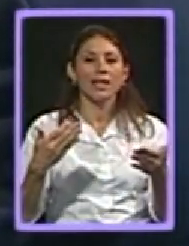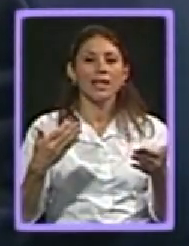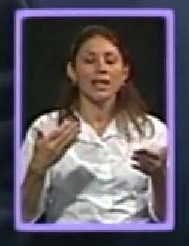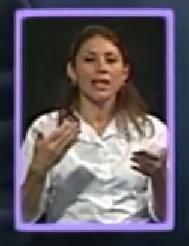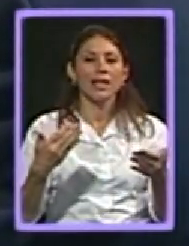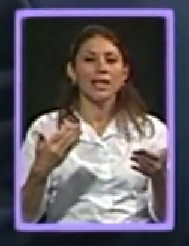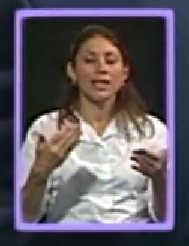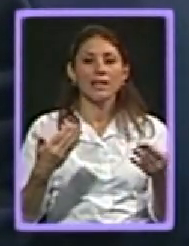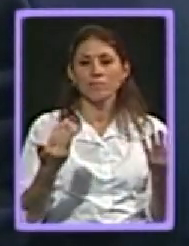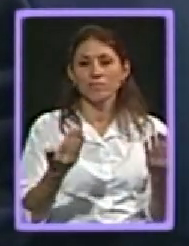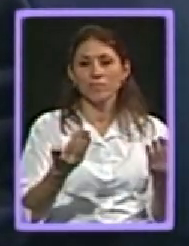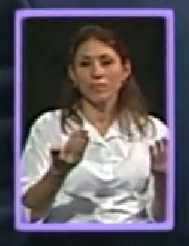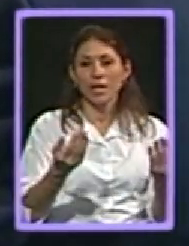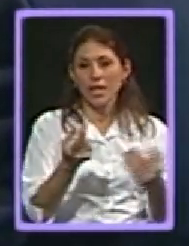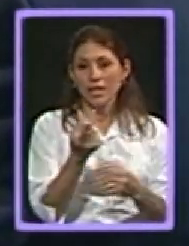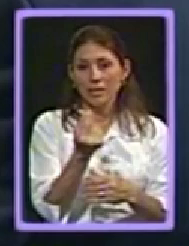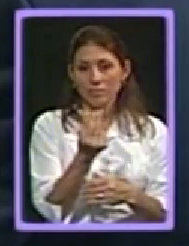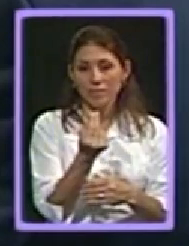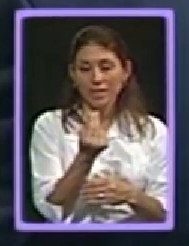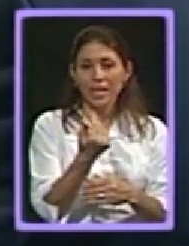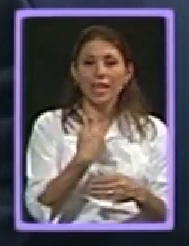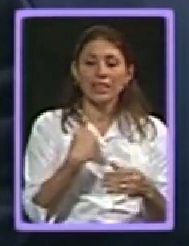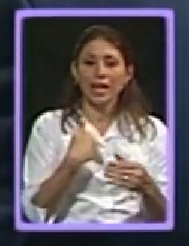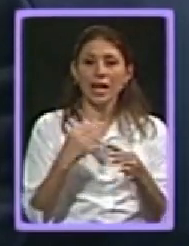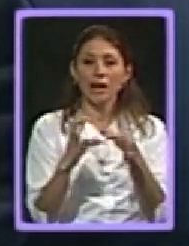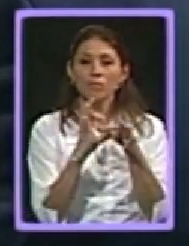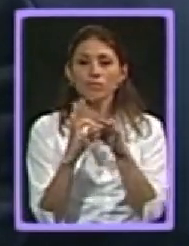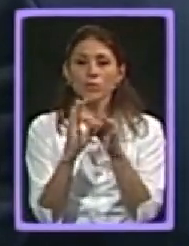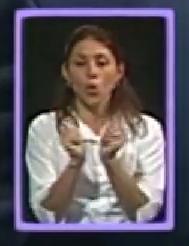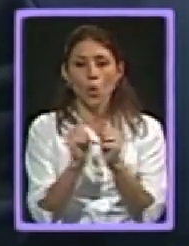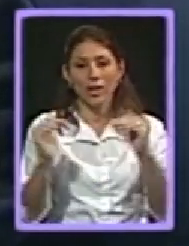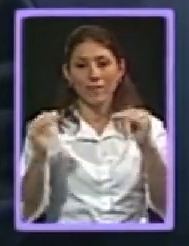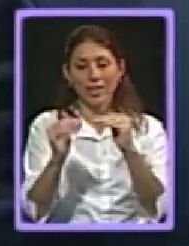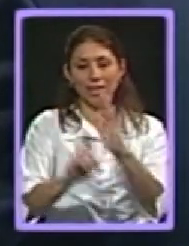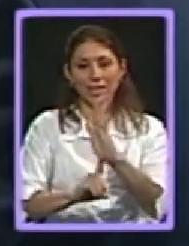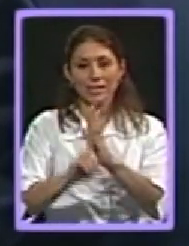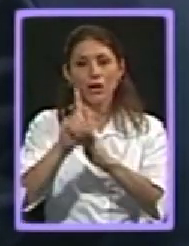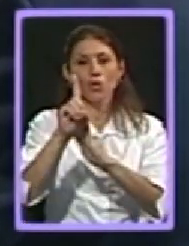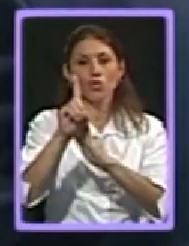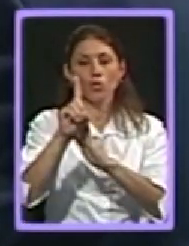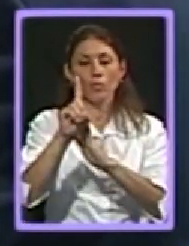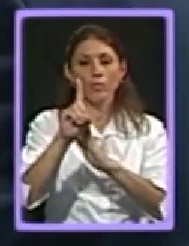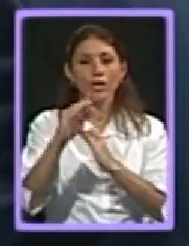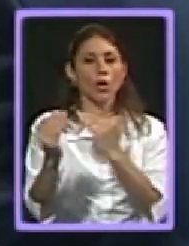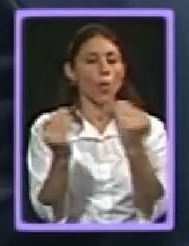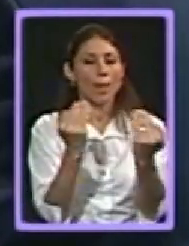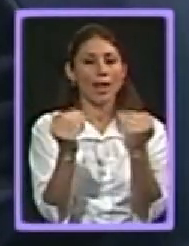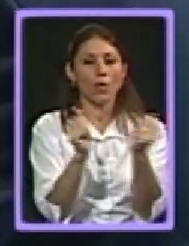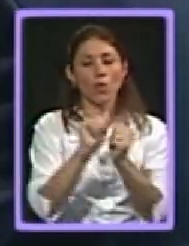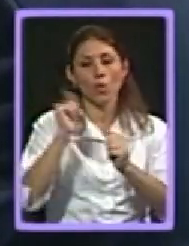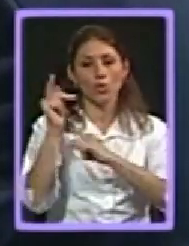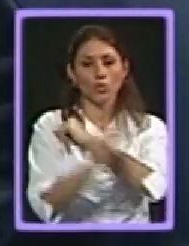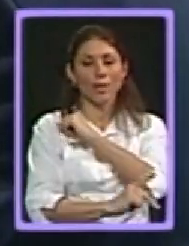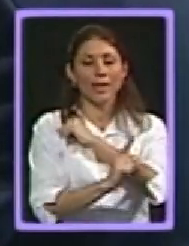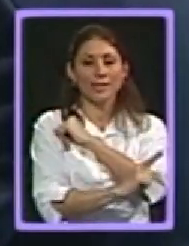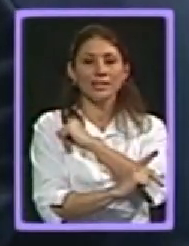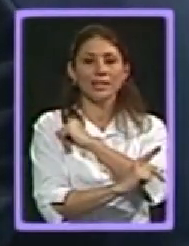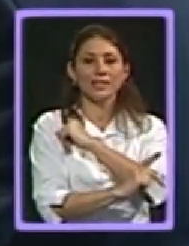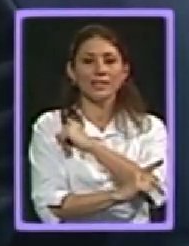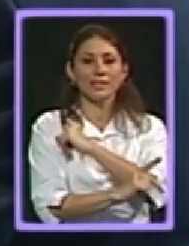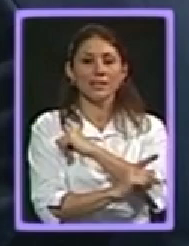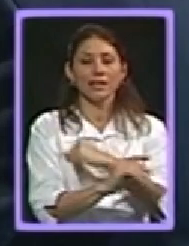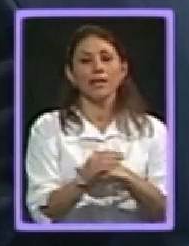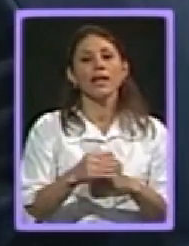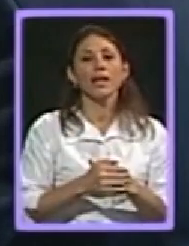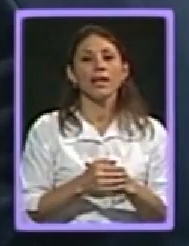que tengan sentido en función del nivel de desarrollo, y aquí comparados con otros países, ahí los números